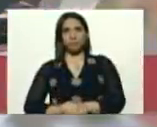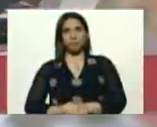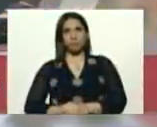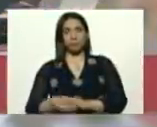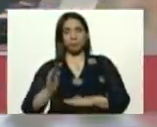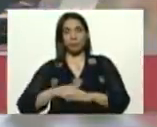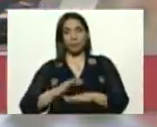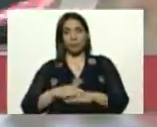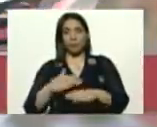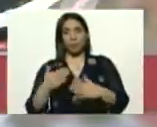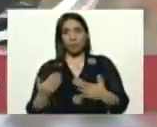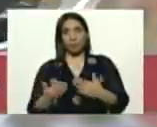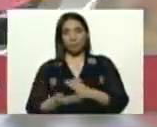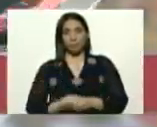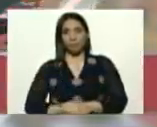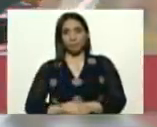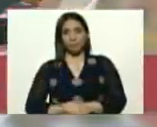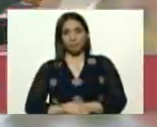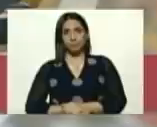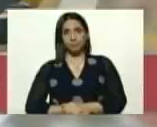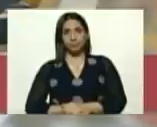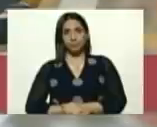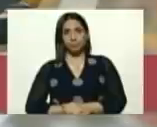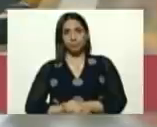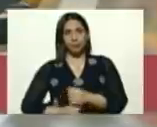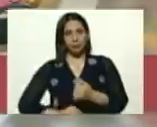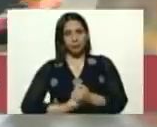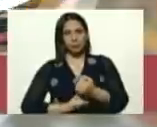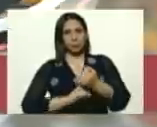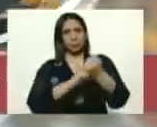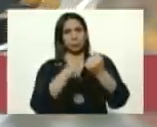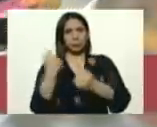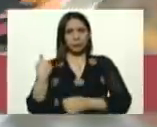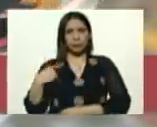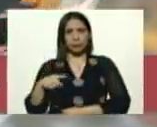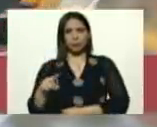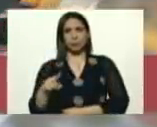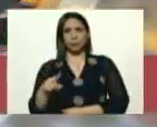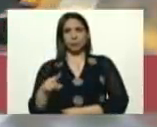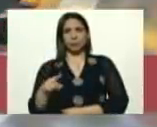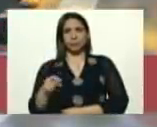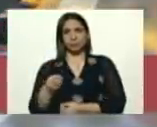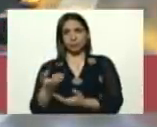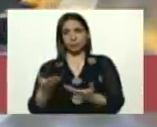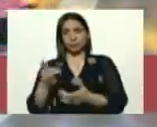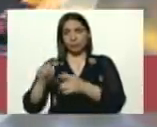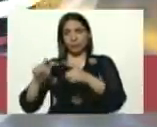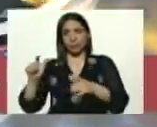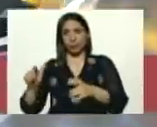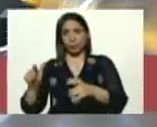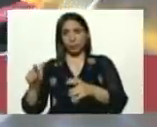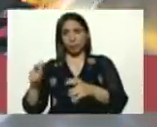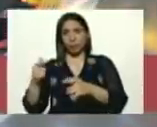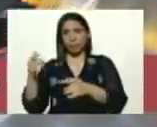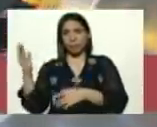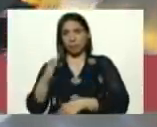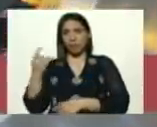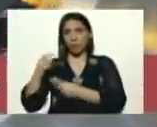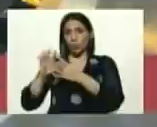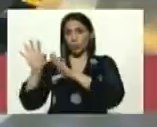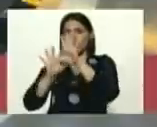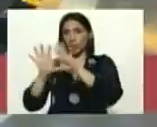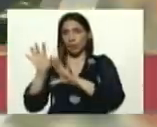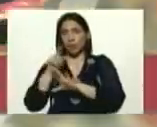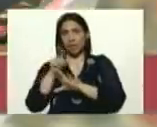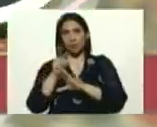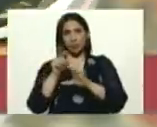Porque, bueno, el impulso que han tenido en estos casos importados han impactado